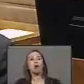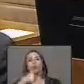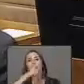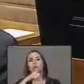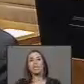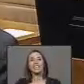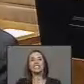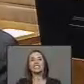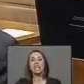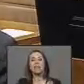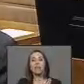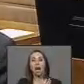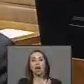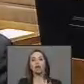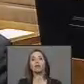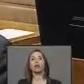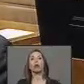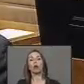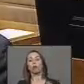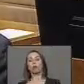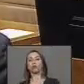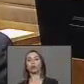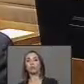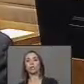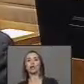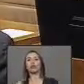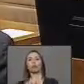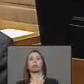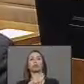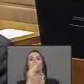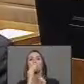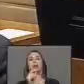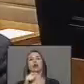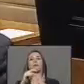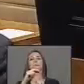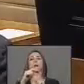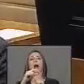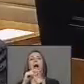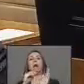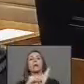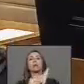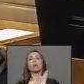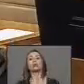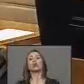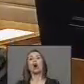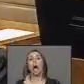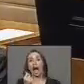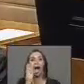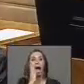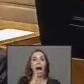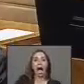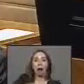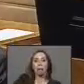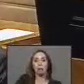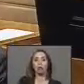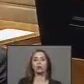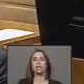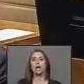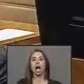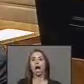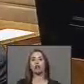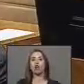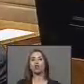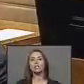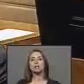concepto, y el Senado lo ha perfeccionado. Ahora se llama anónimo. Es verdad, los montos son bastante